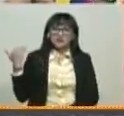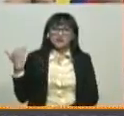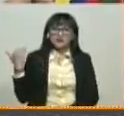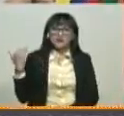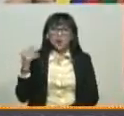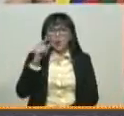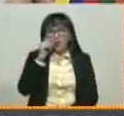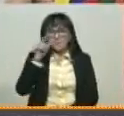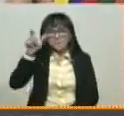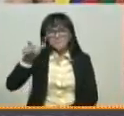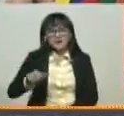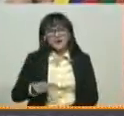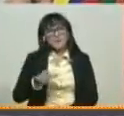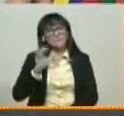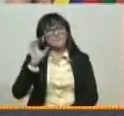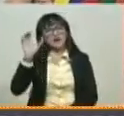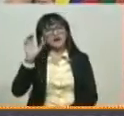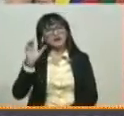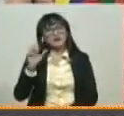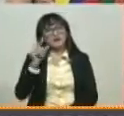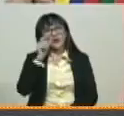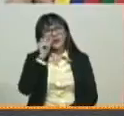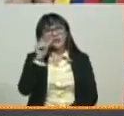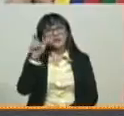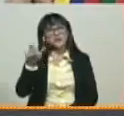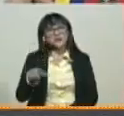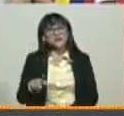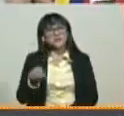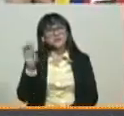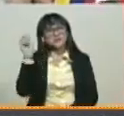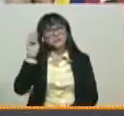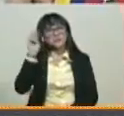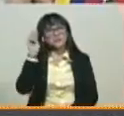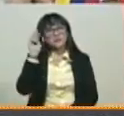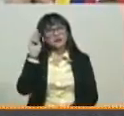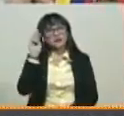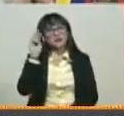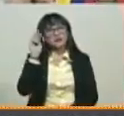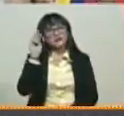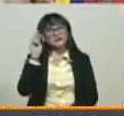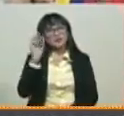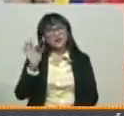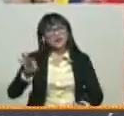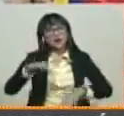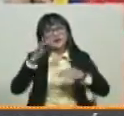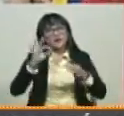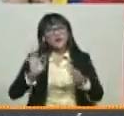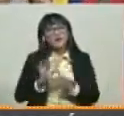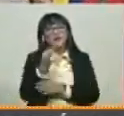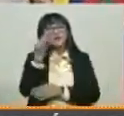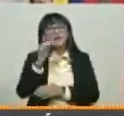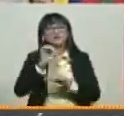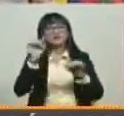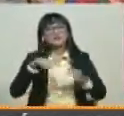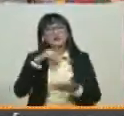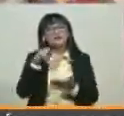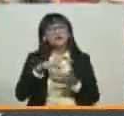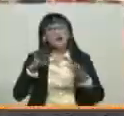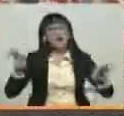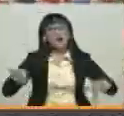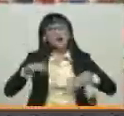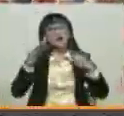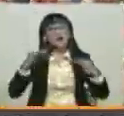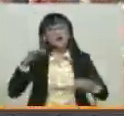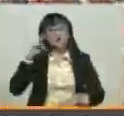gran hombre para nuestra patria. Se trata del maestro José Antonio Abreu, fundador del sistema de orquesta